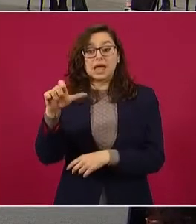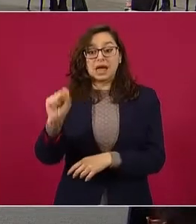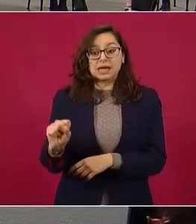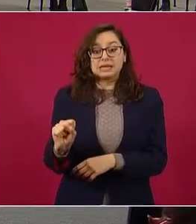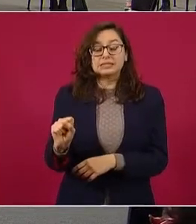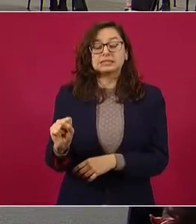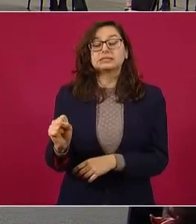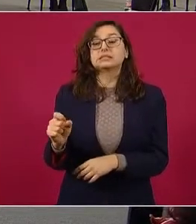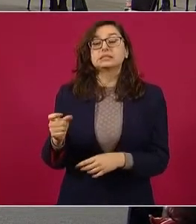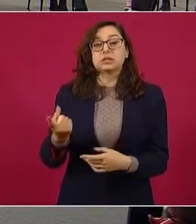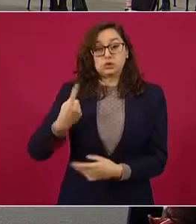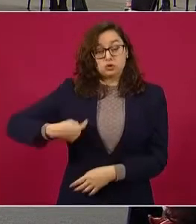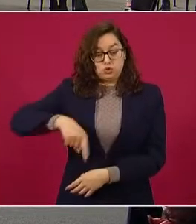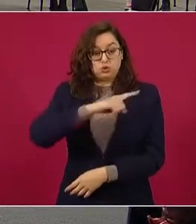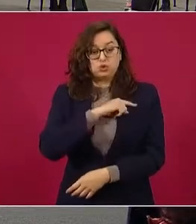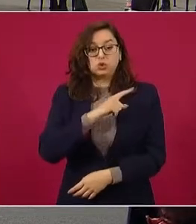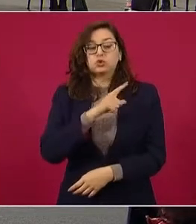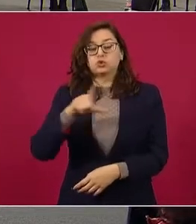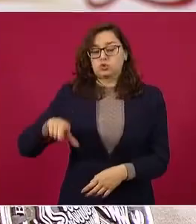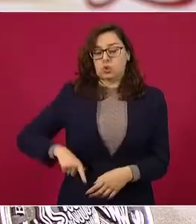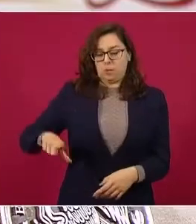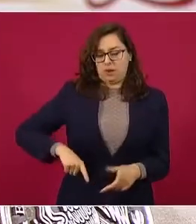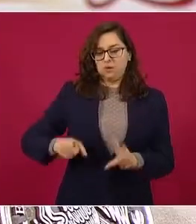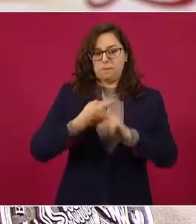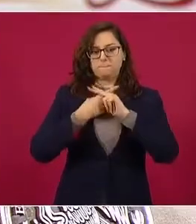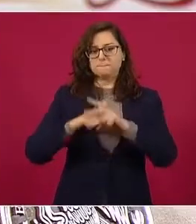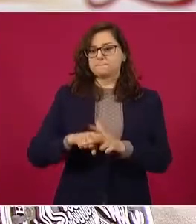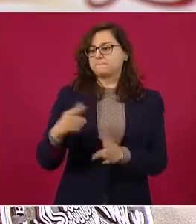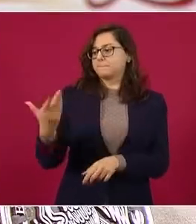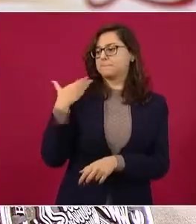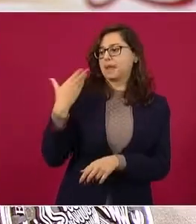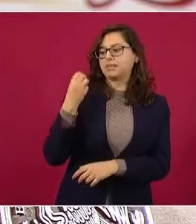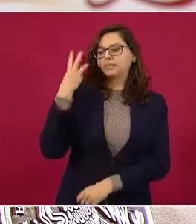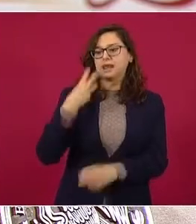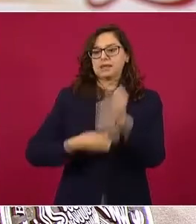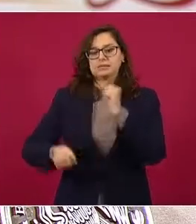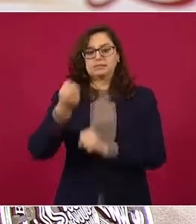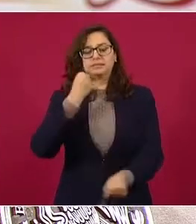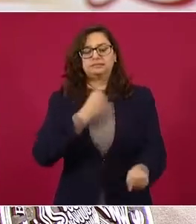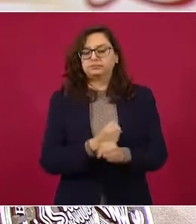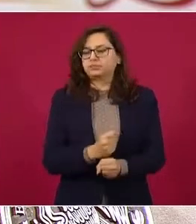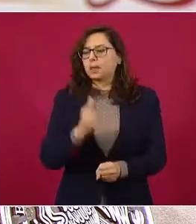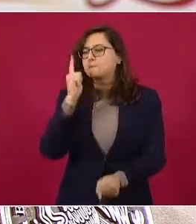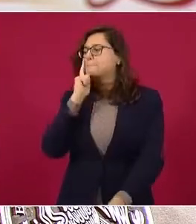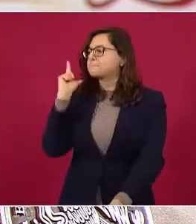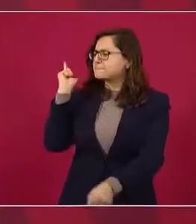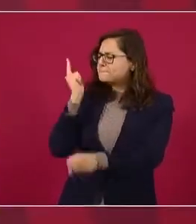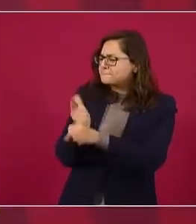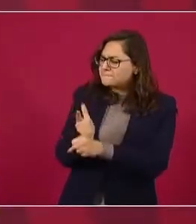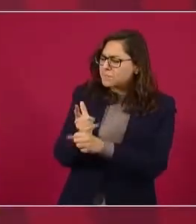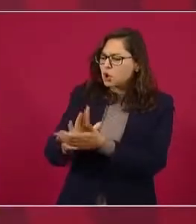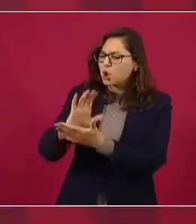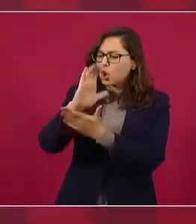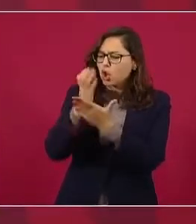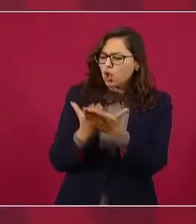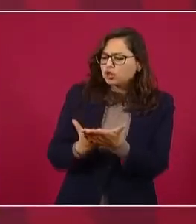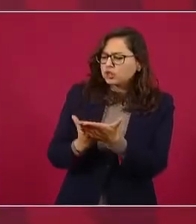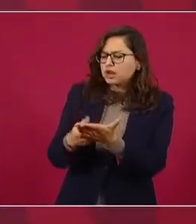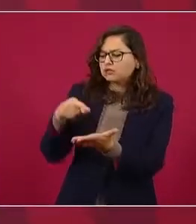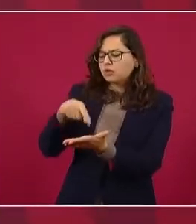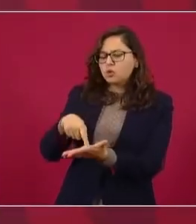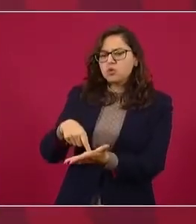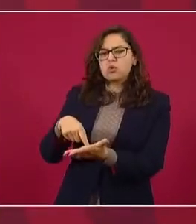llegamos nos encontramos con un contrato que tenía Pemex con una empresa que